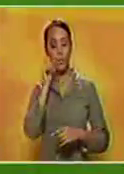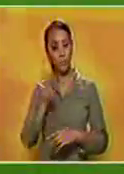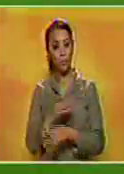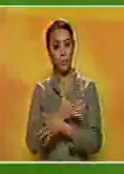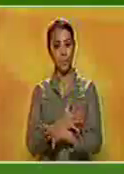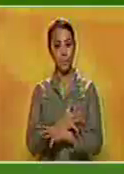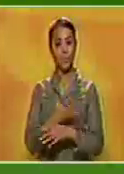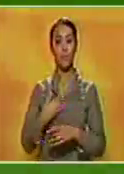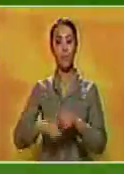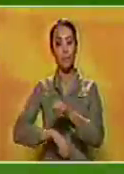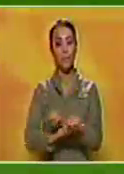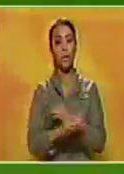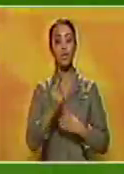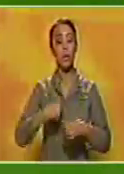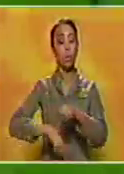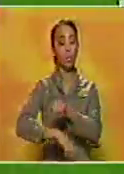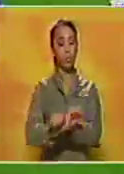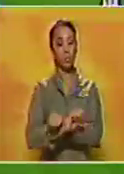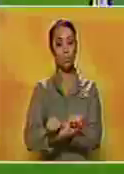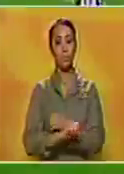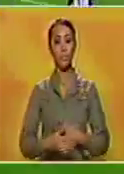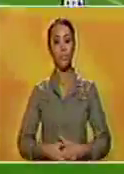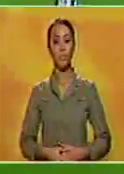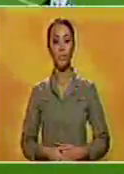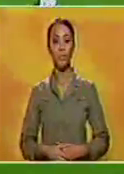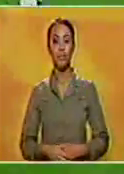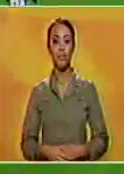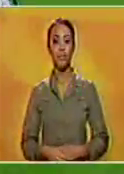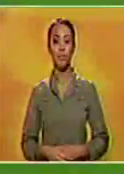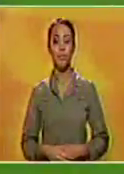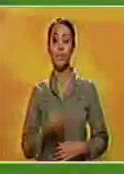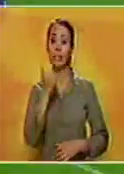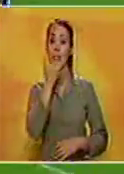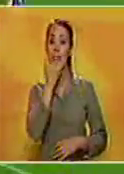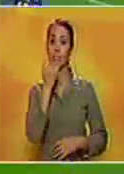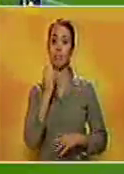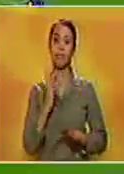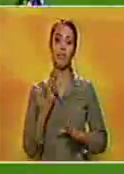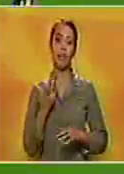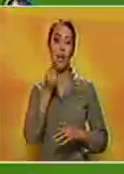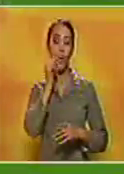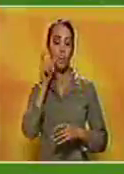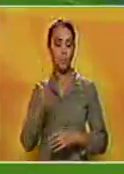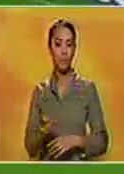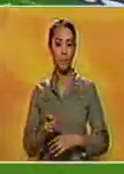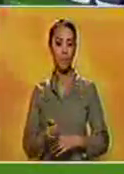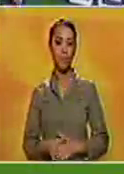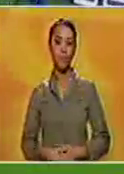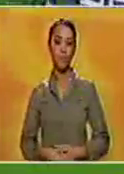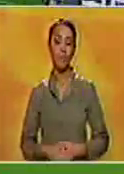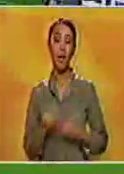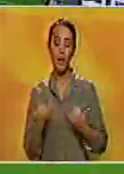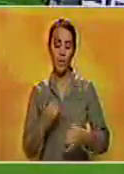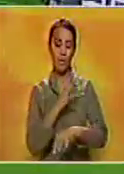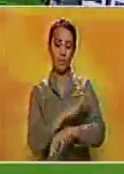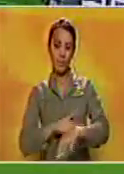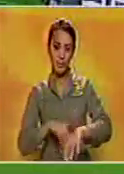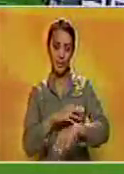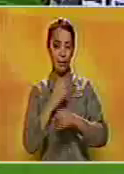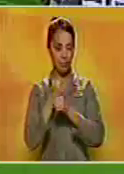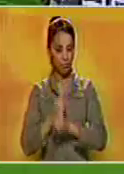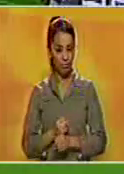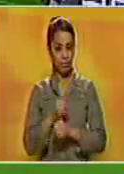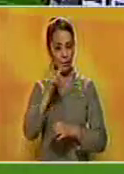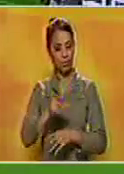el juego con el segundo gol para los catalanes, luego de un error de Gabriel Paulista. Ahora el Barcelona espera por el